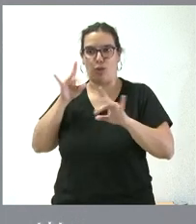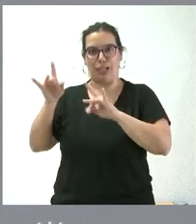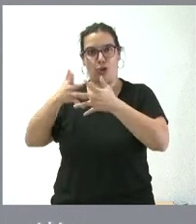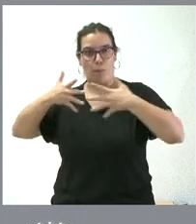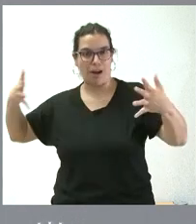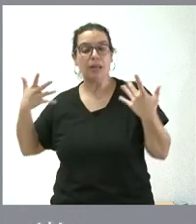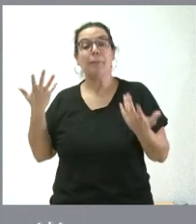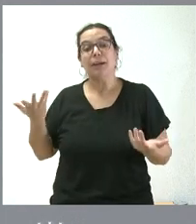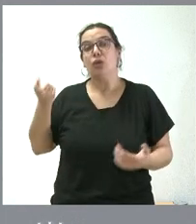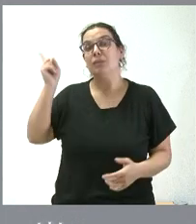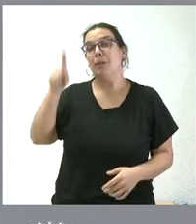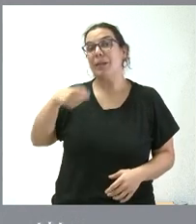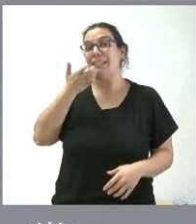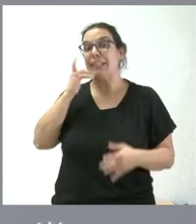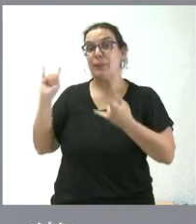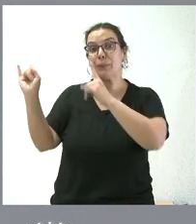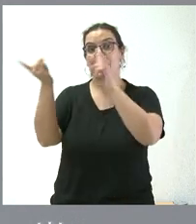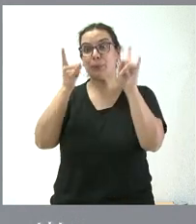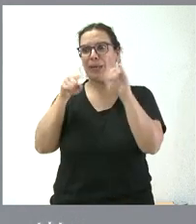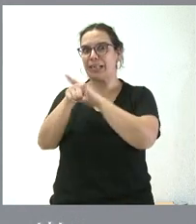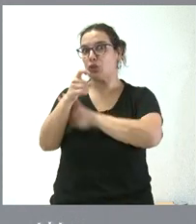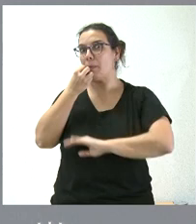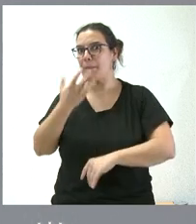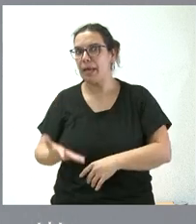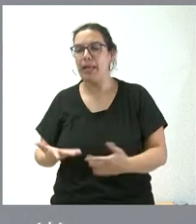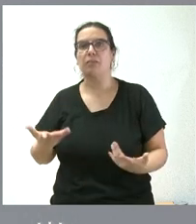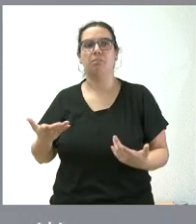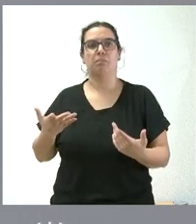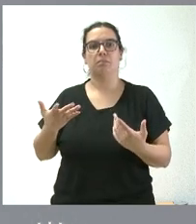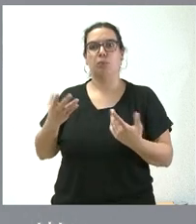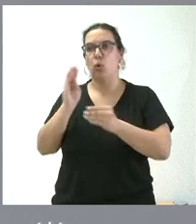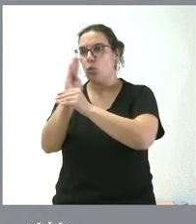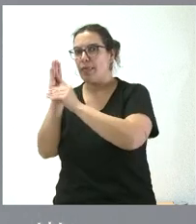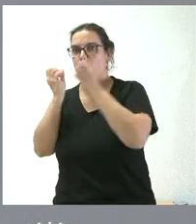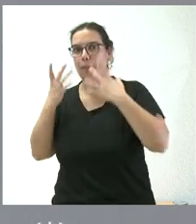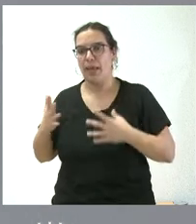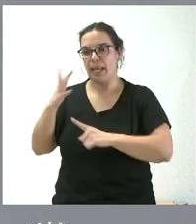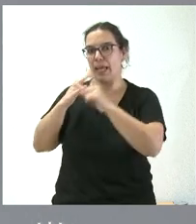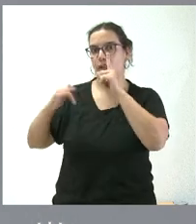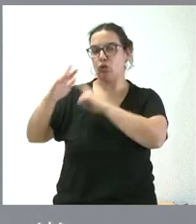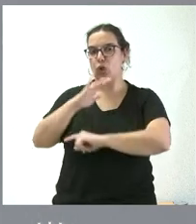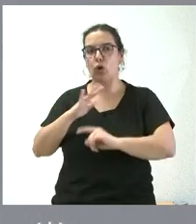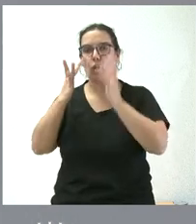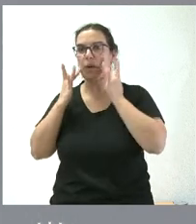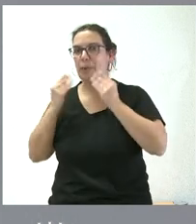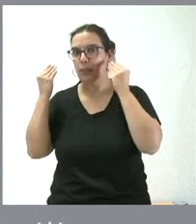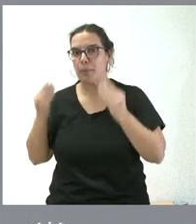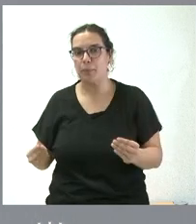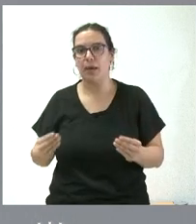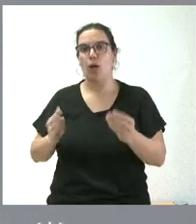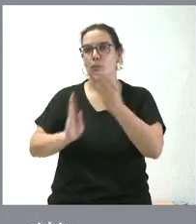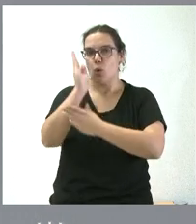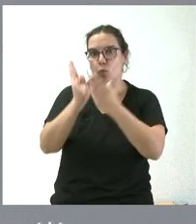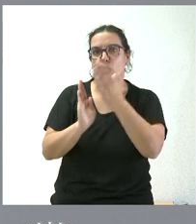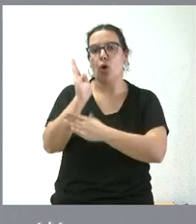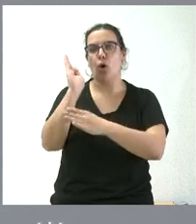también cuando esta masa forestal está bien gestionada está bien apreciada por su enterno está bien valorada en términos de producción y